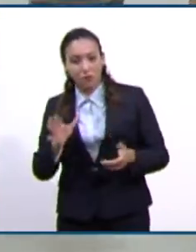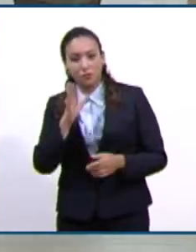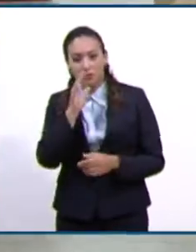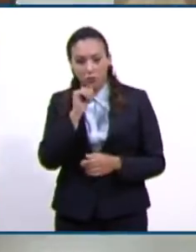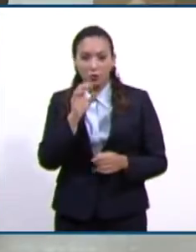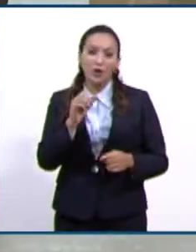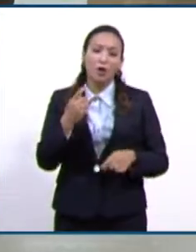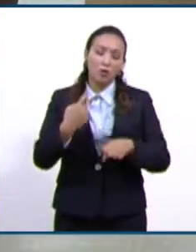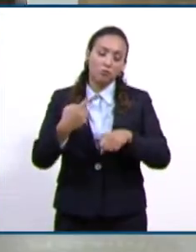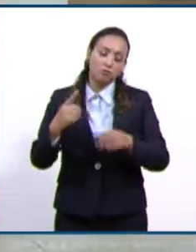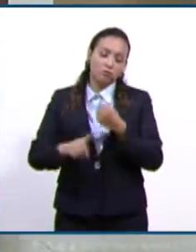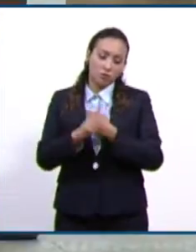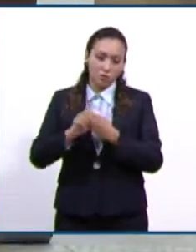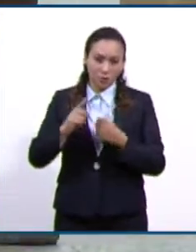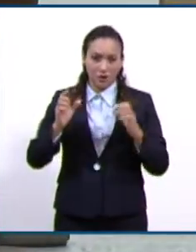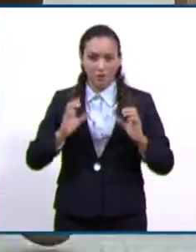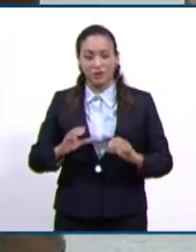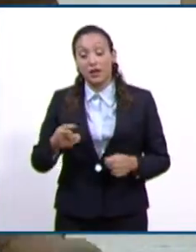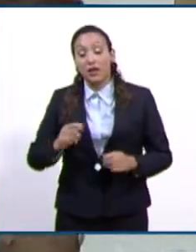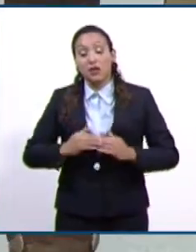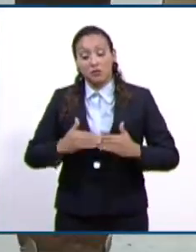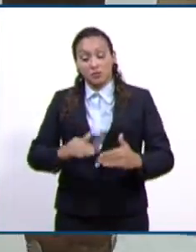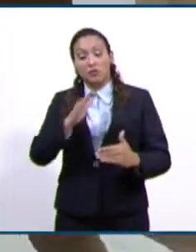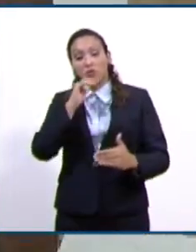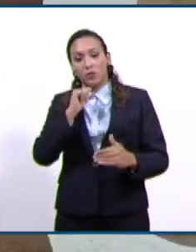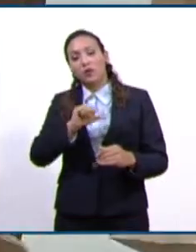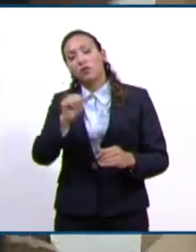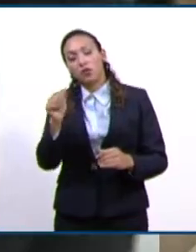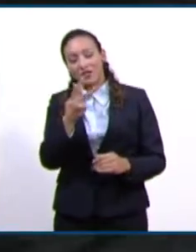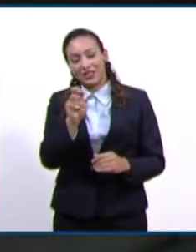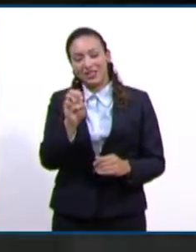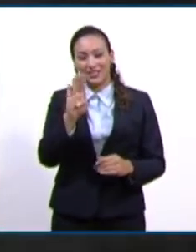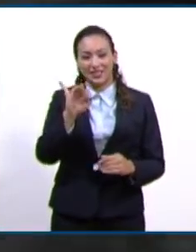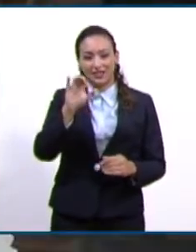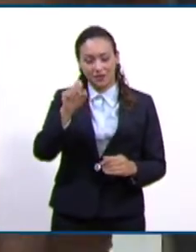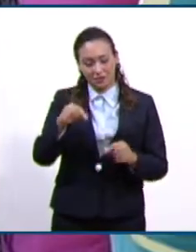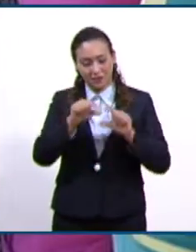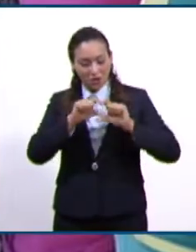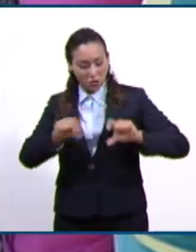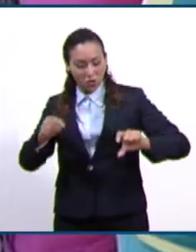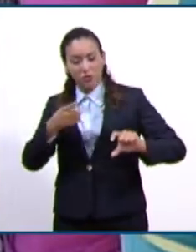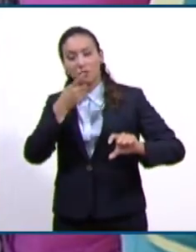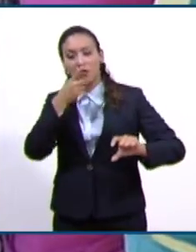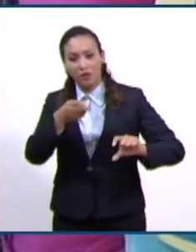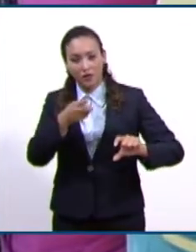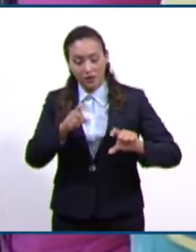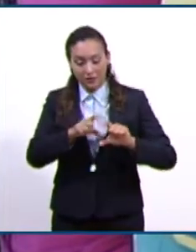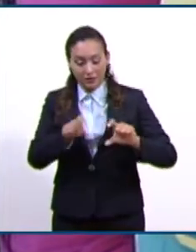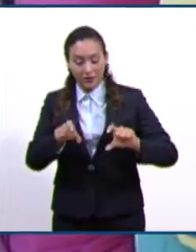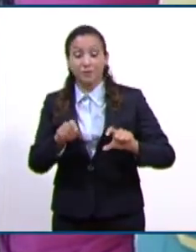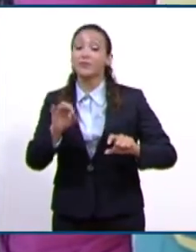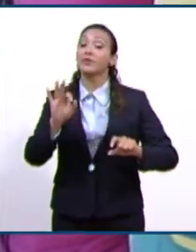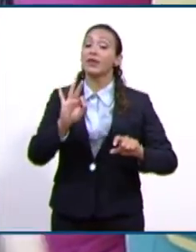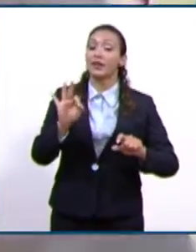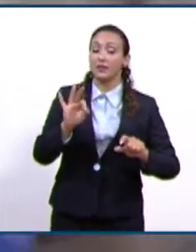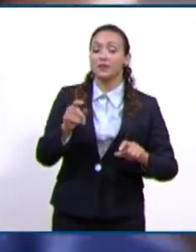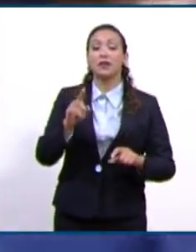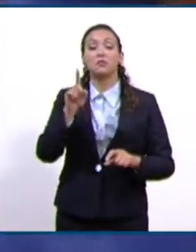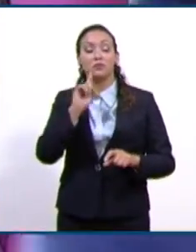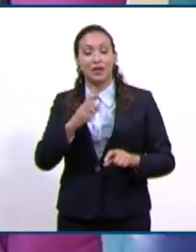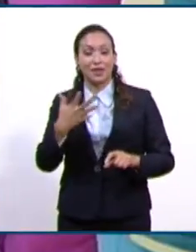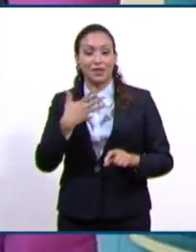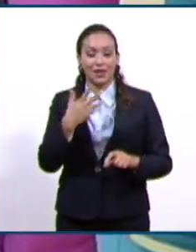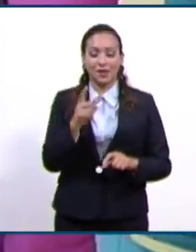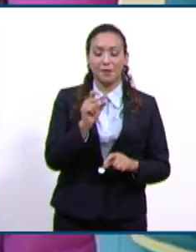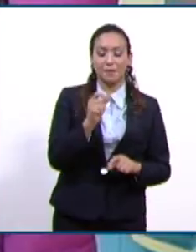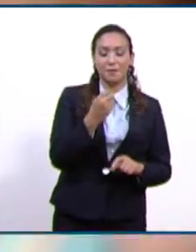y 380 bis, quinta, fracción tercera, último párrafo en la porción "y que cuenta entre 25